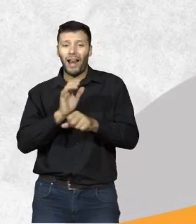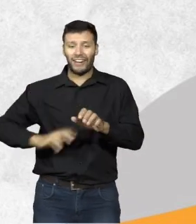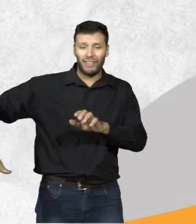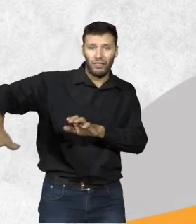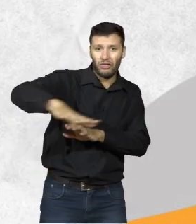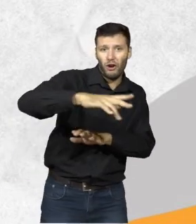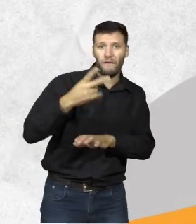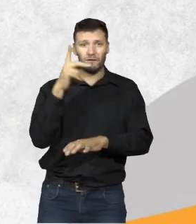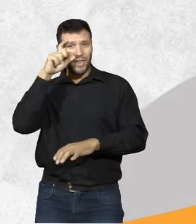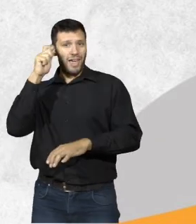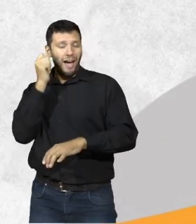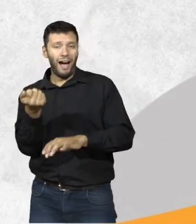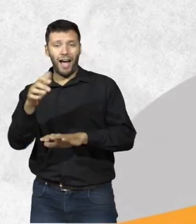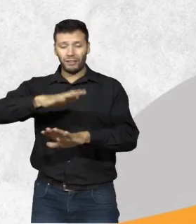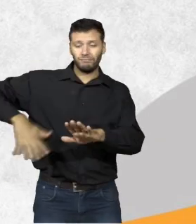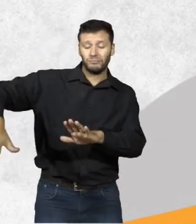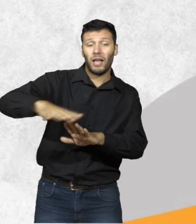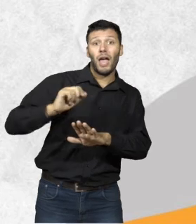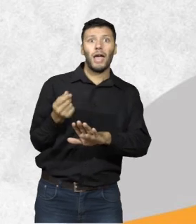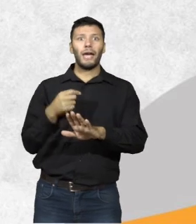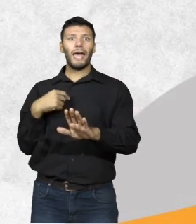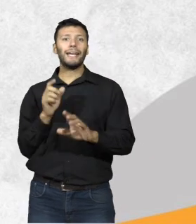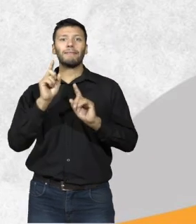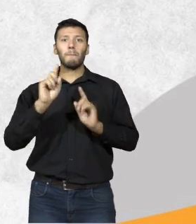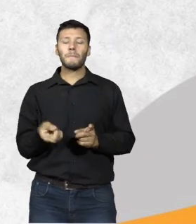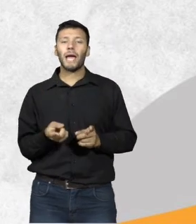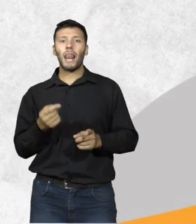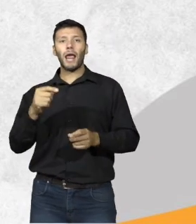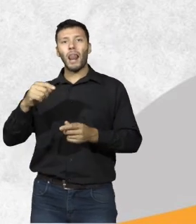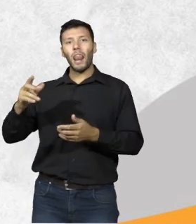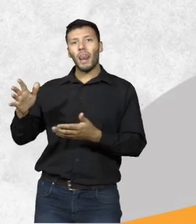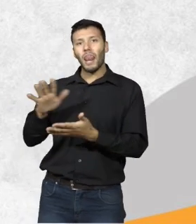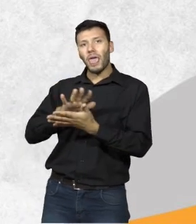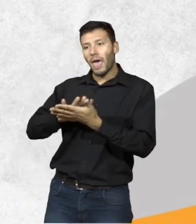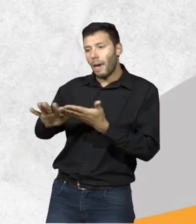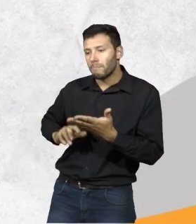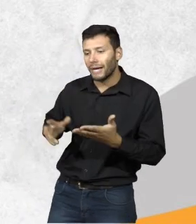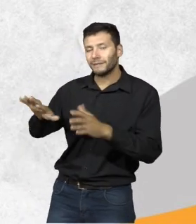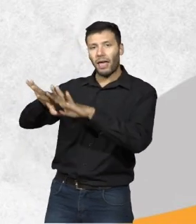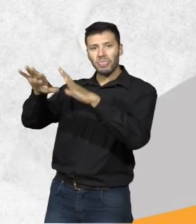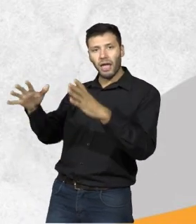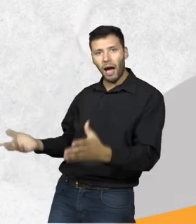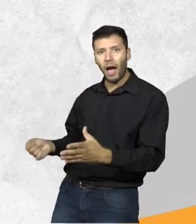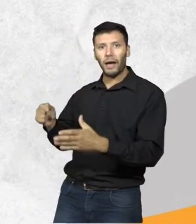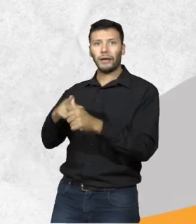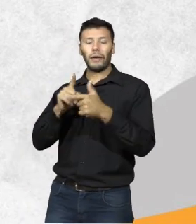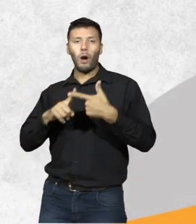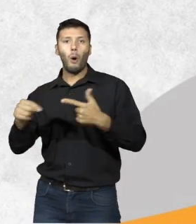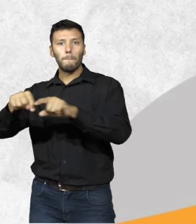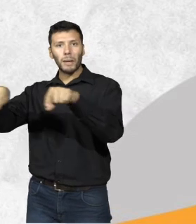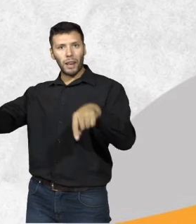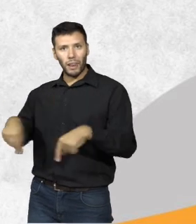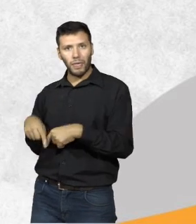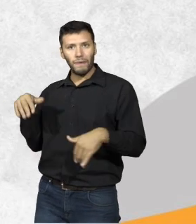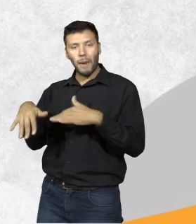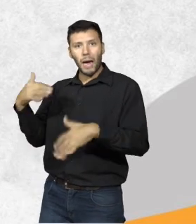Y todo lo que provenía de limpieza de tanques, pileta de emergencia si había algún